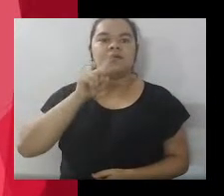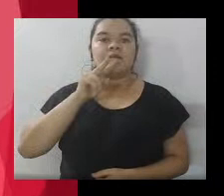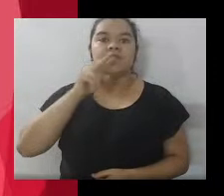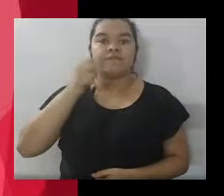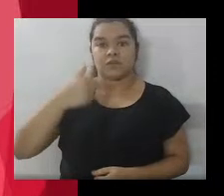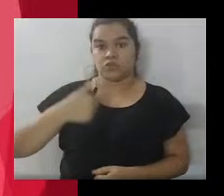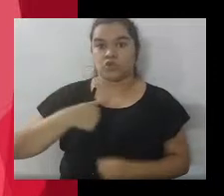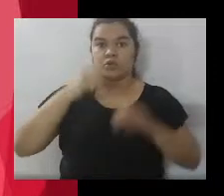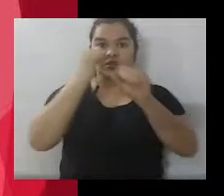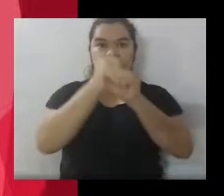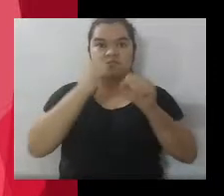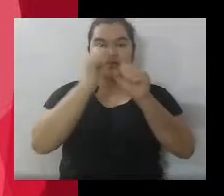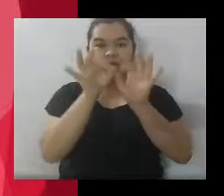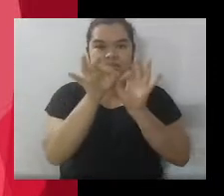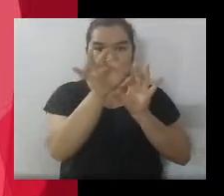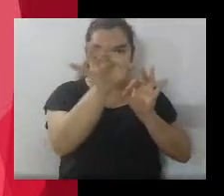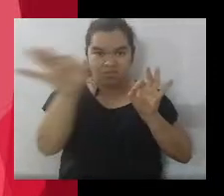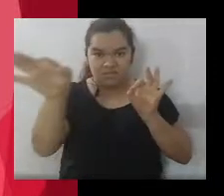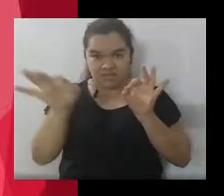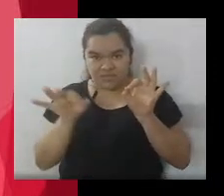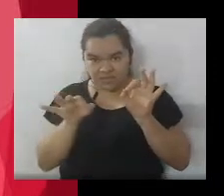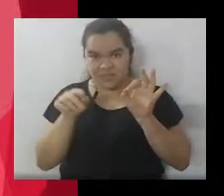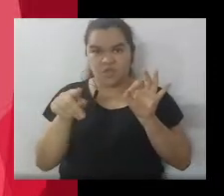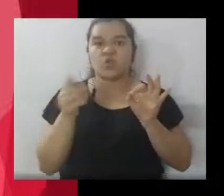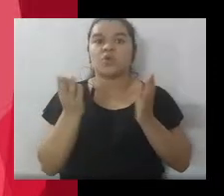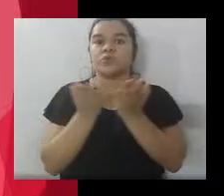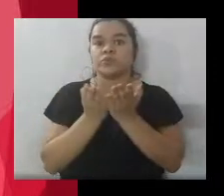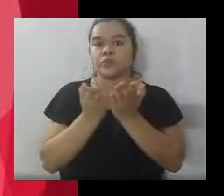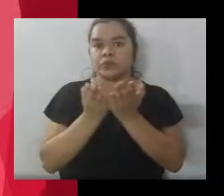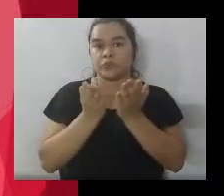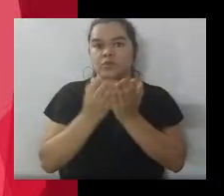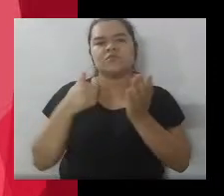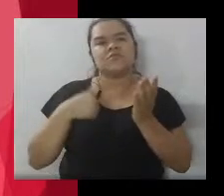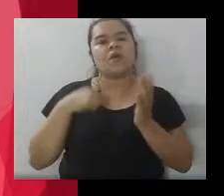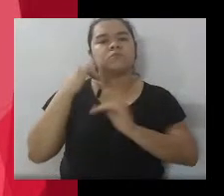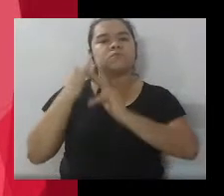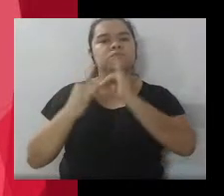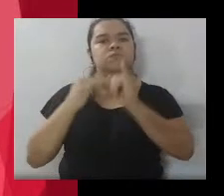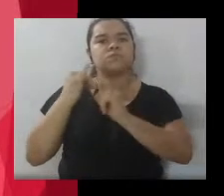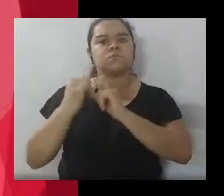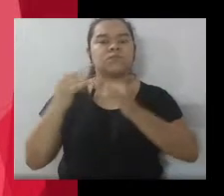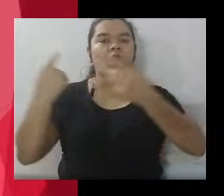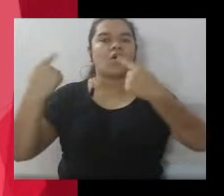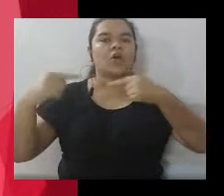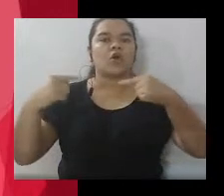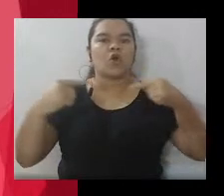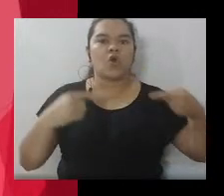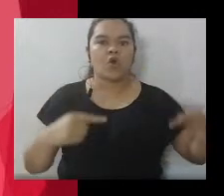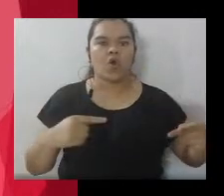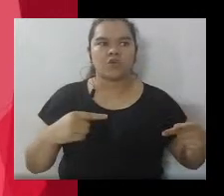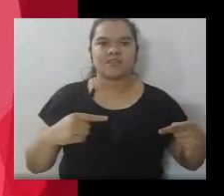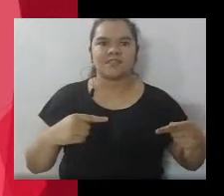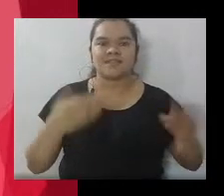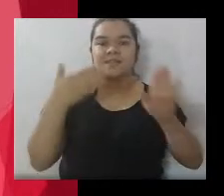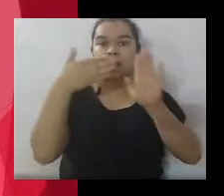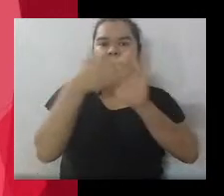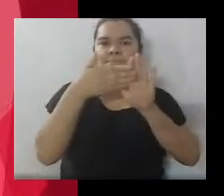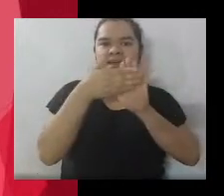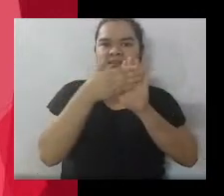Ingeniería en Agrimensura y le voy a comentar un poco de las actividades por ahí más extracurriculares,